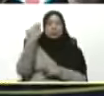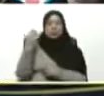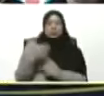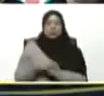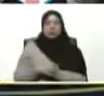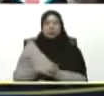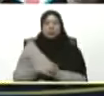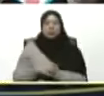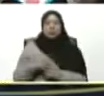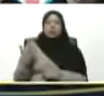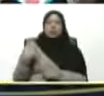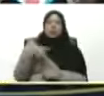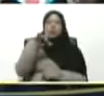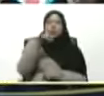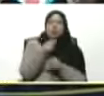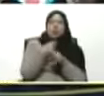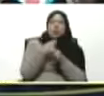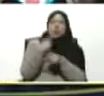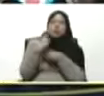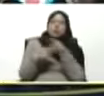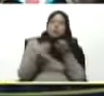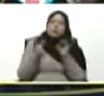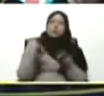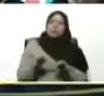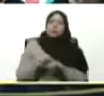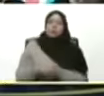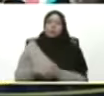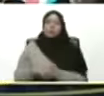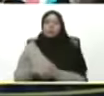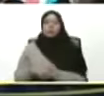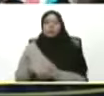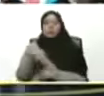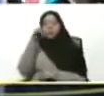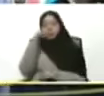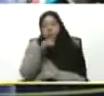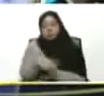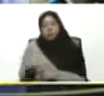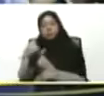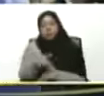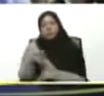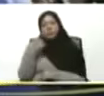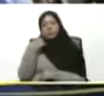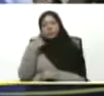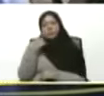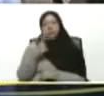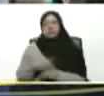en mis redes sociales, para que todo el pueblo lo vea, Montecano.